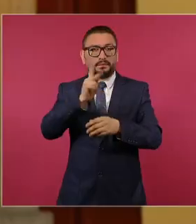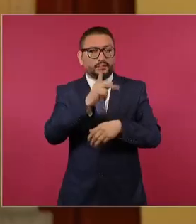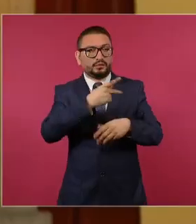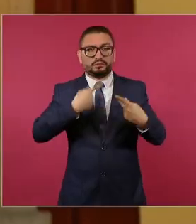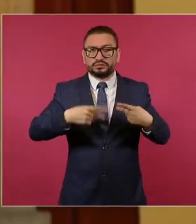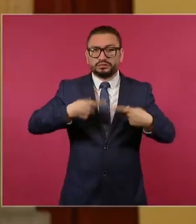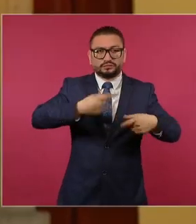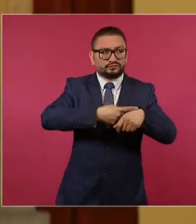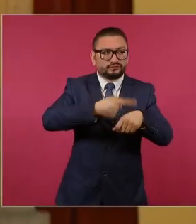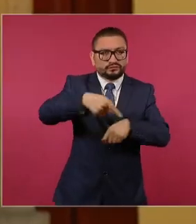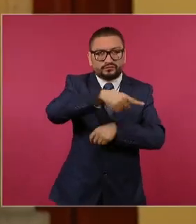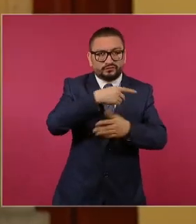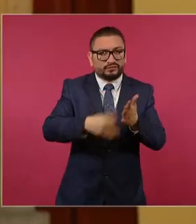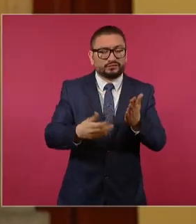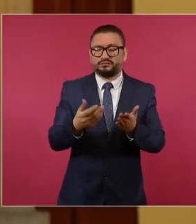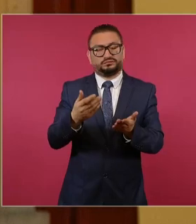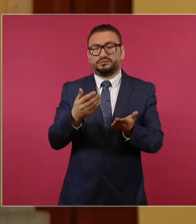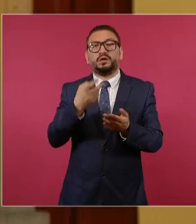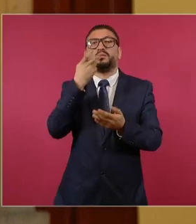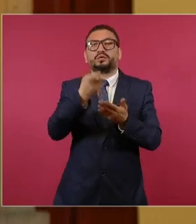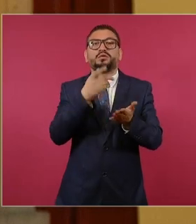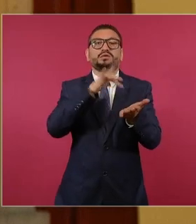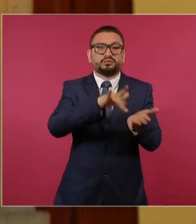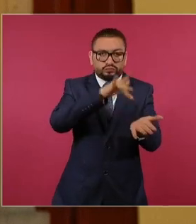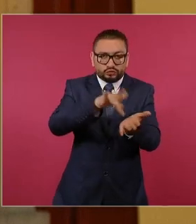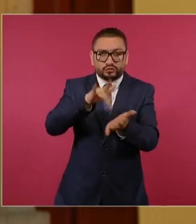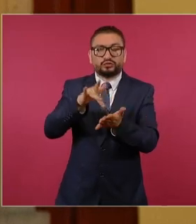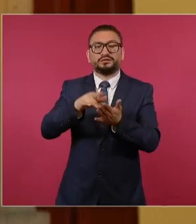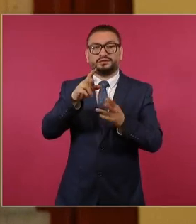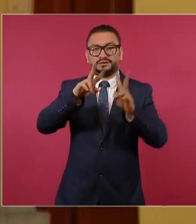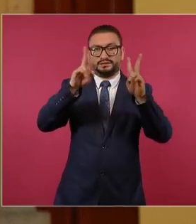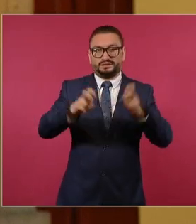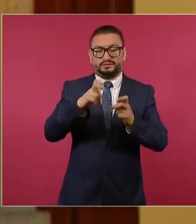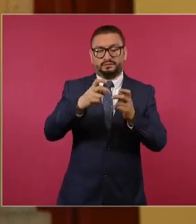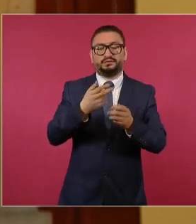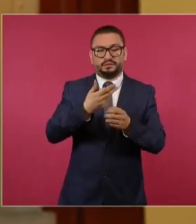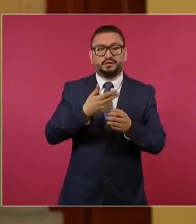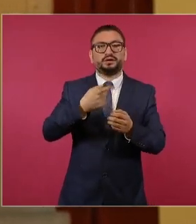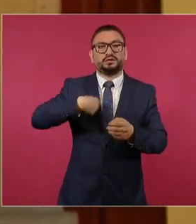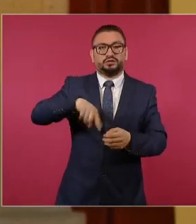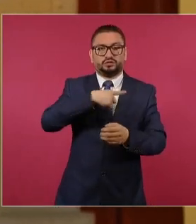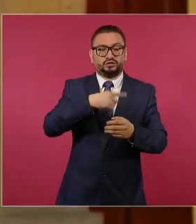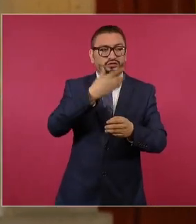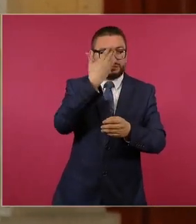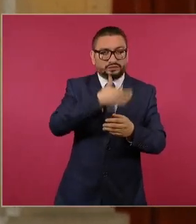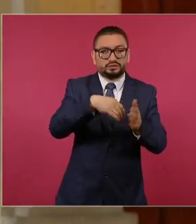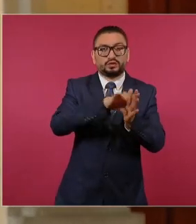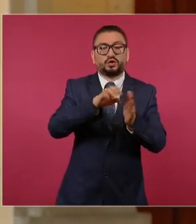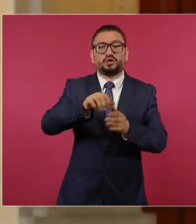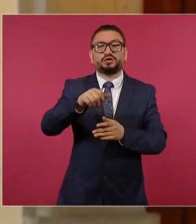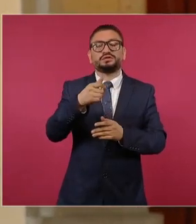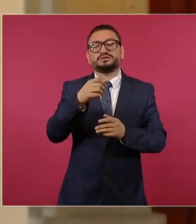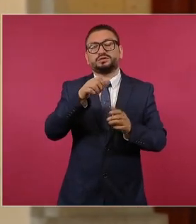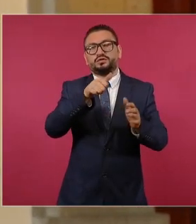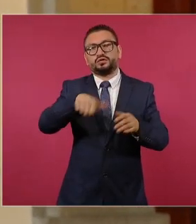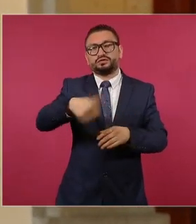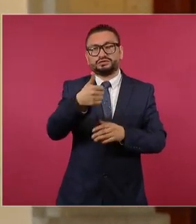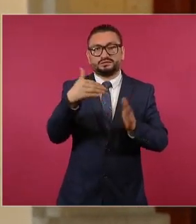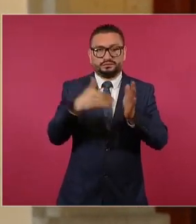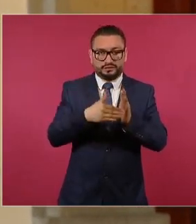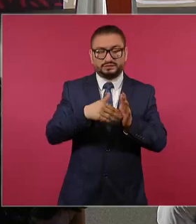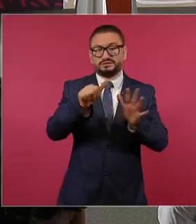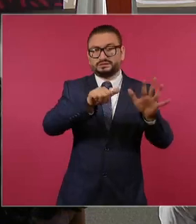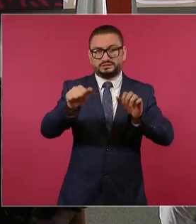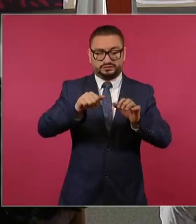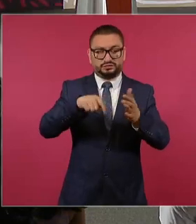enfermedad. Por eso se ha invertido en la clínica Es Nuestra más de 5,000 millones de pesos en 11,600